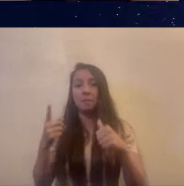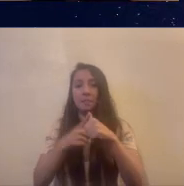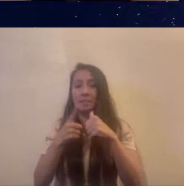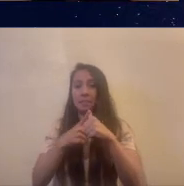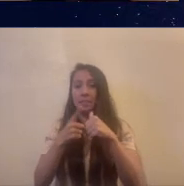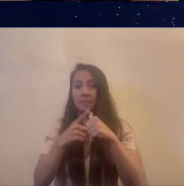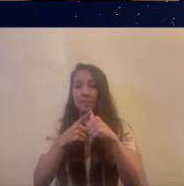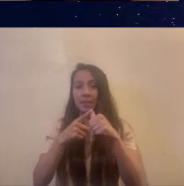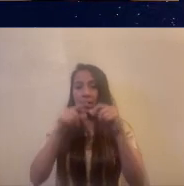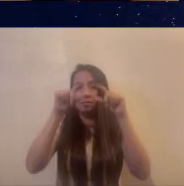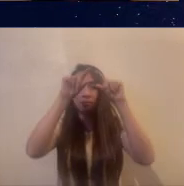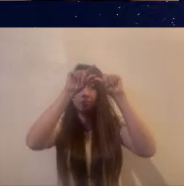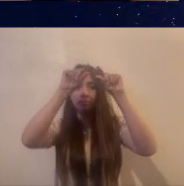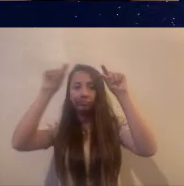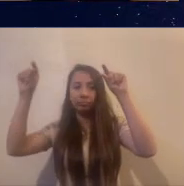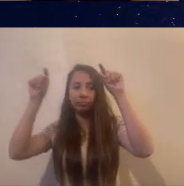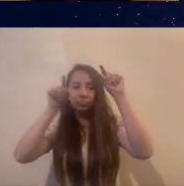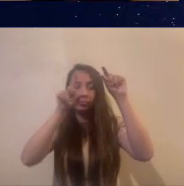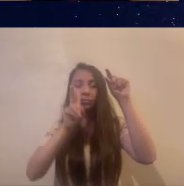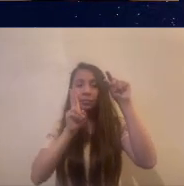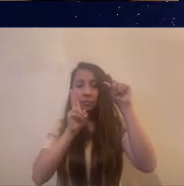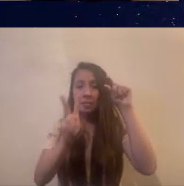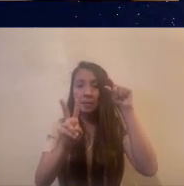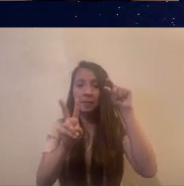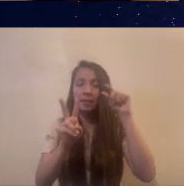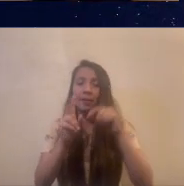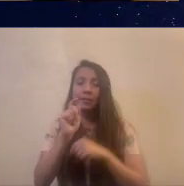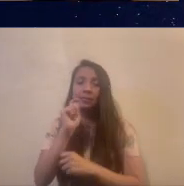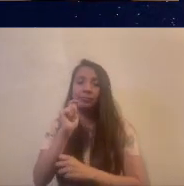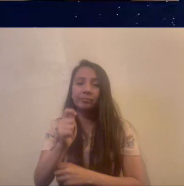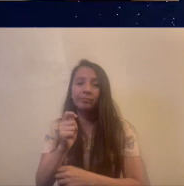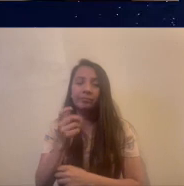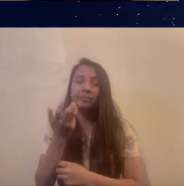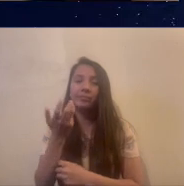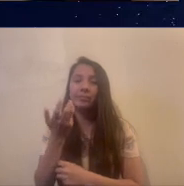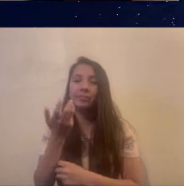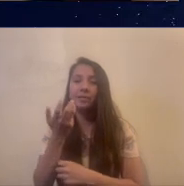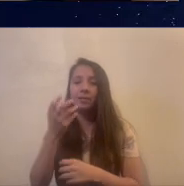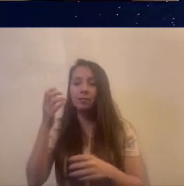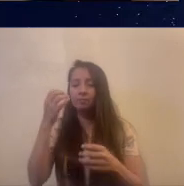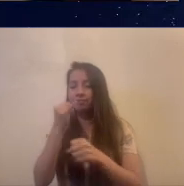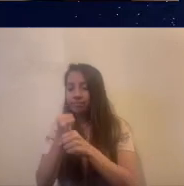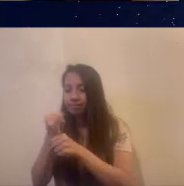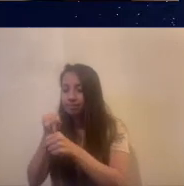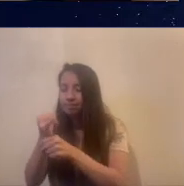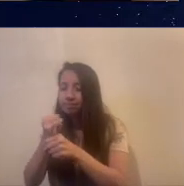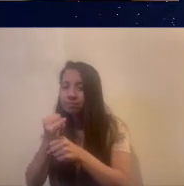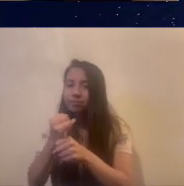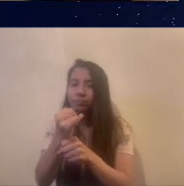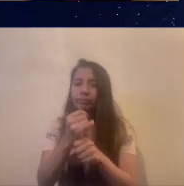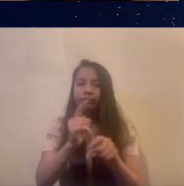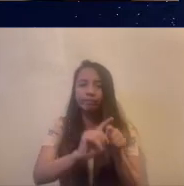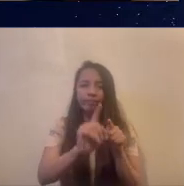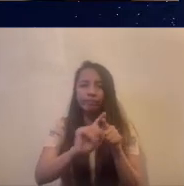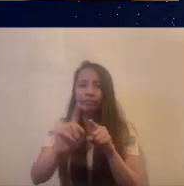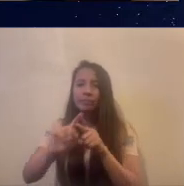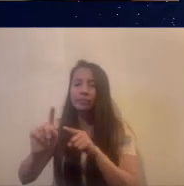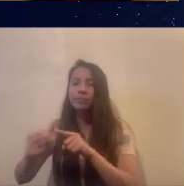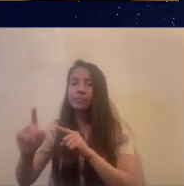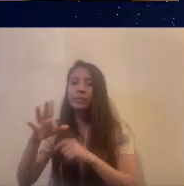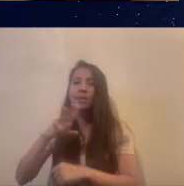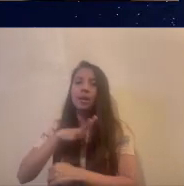primera fila que se presenta aquí podemos ver cómo hay a lo largo de los experimentos